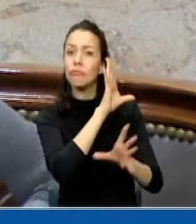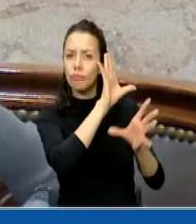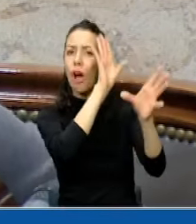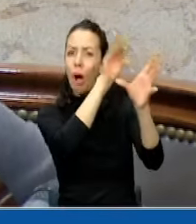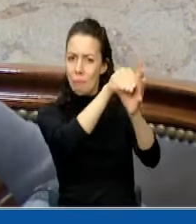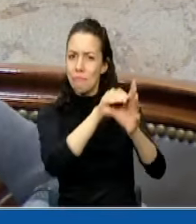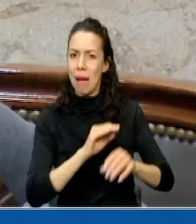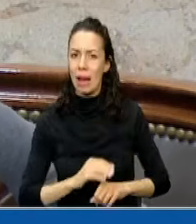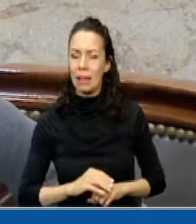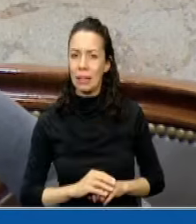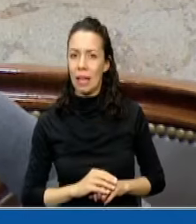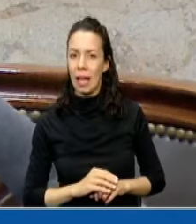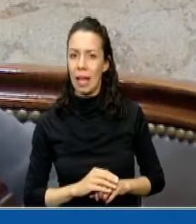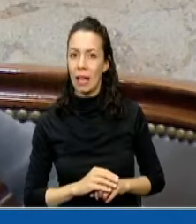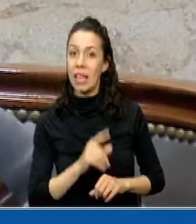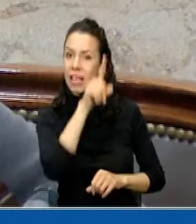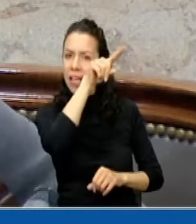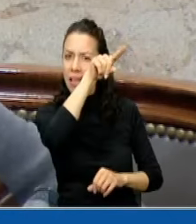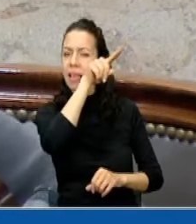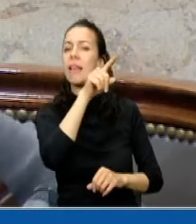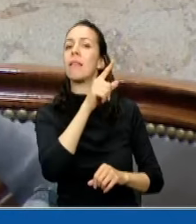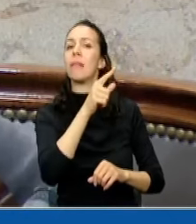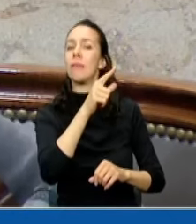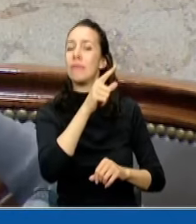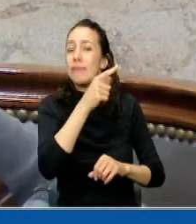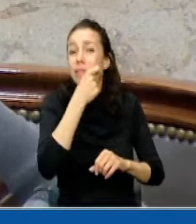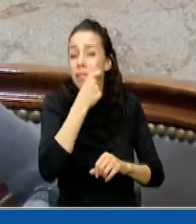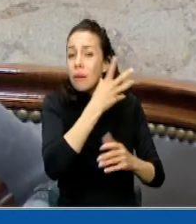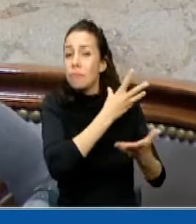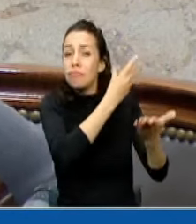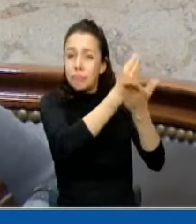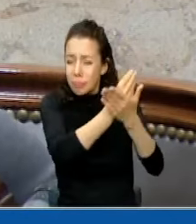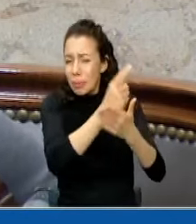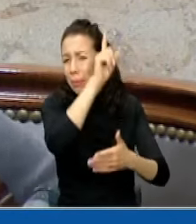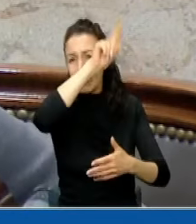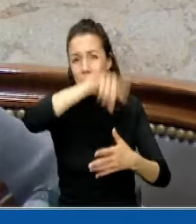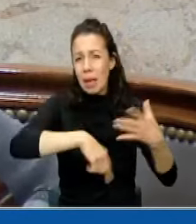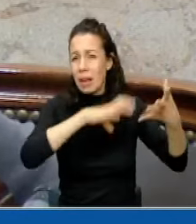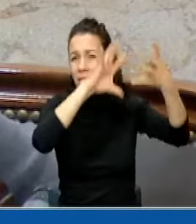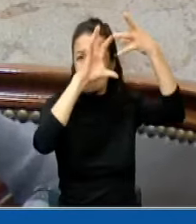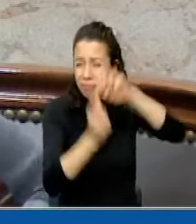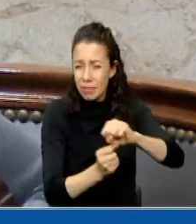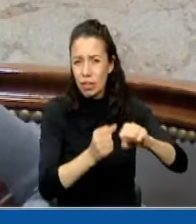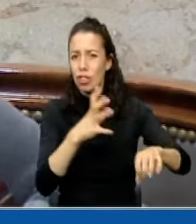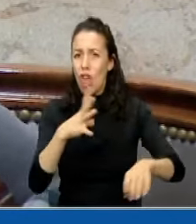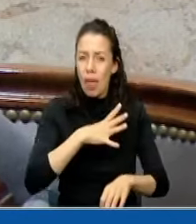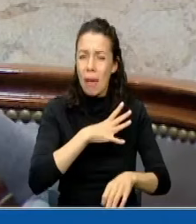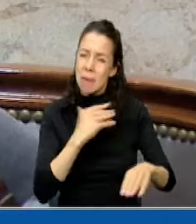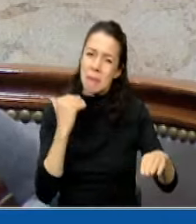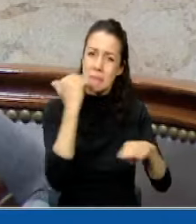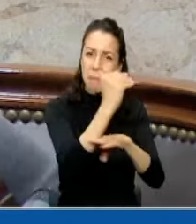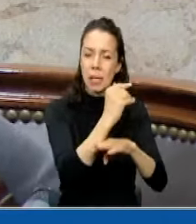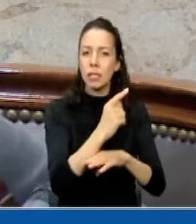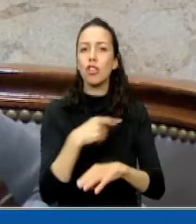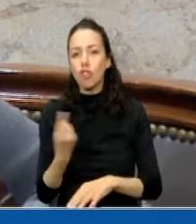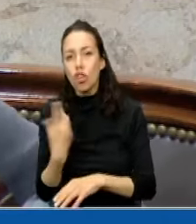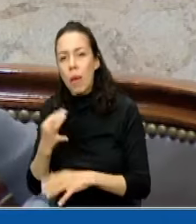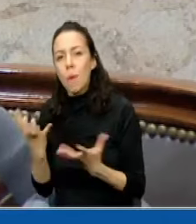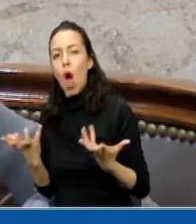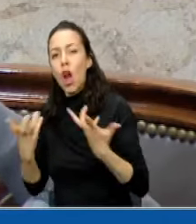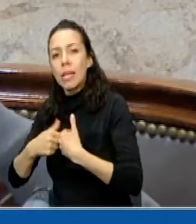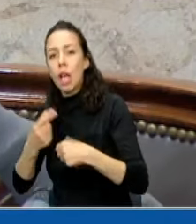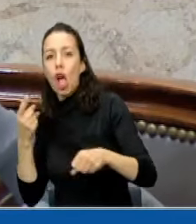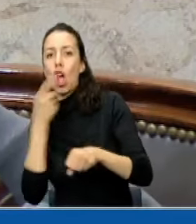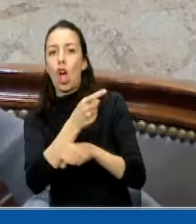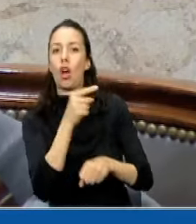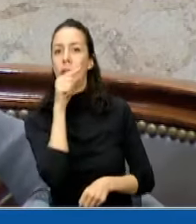van a llevar a una agudización de la situación. Contra todo eso nos tenemos que organizar y contra todo eso